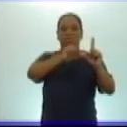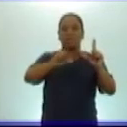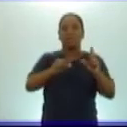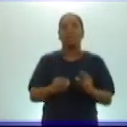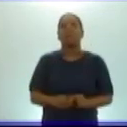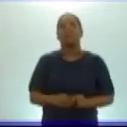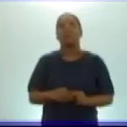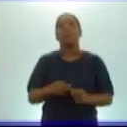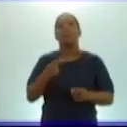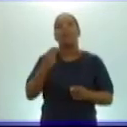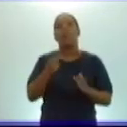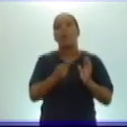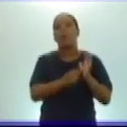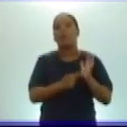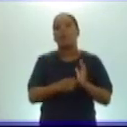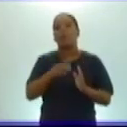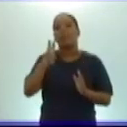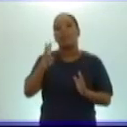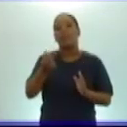vaporización.